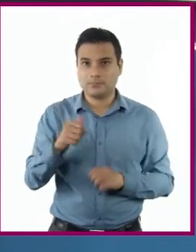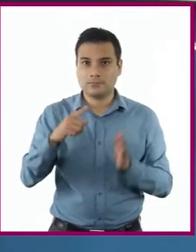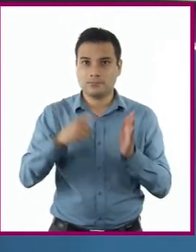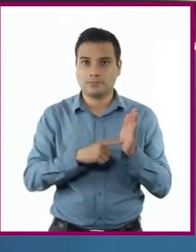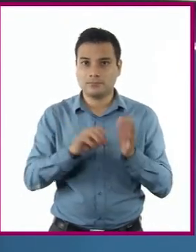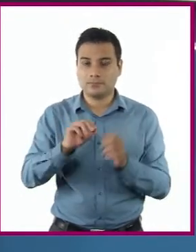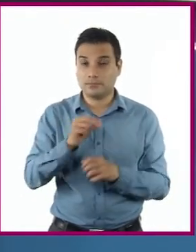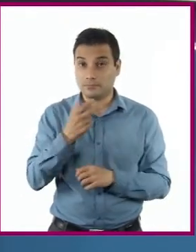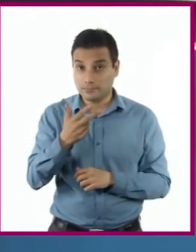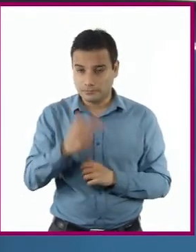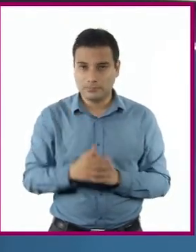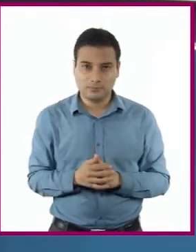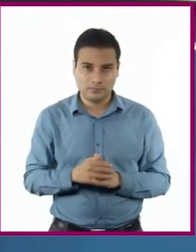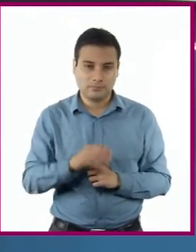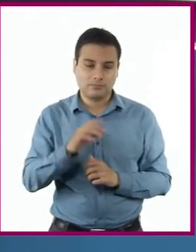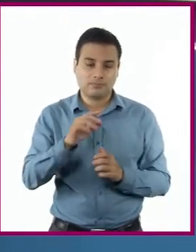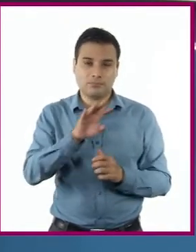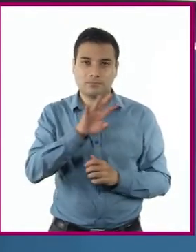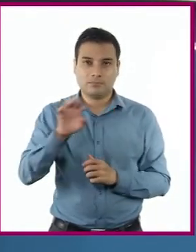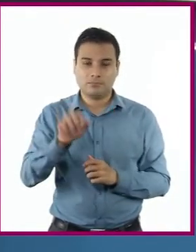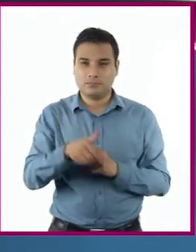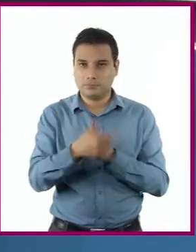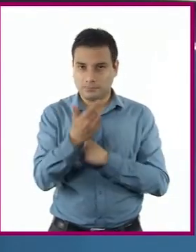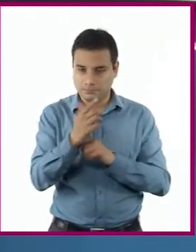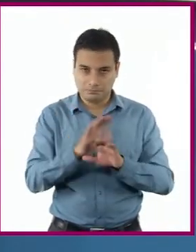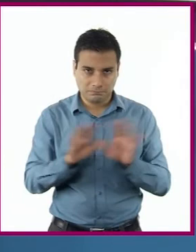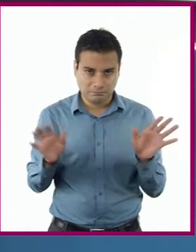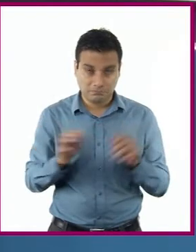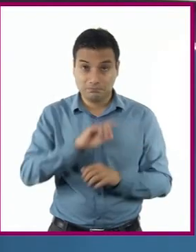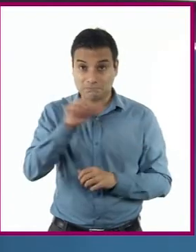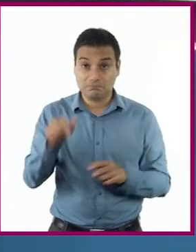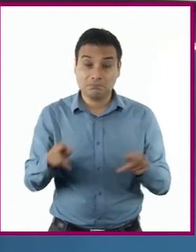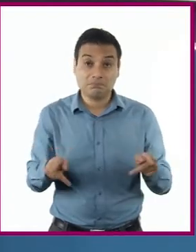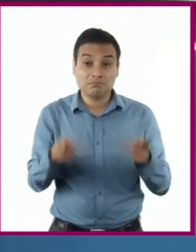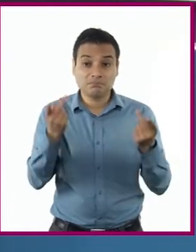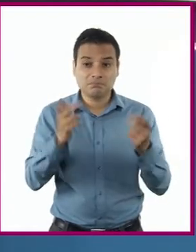1988 eran solamente 412. Fueron